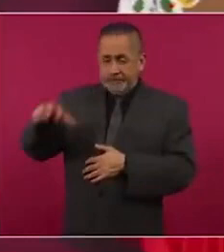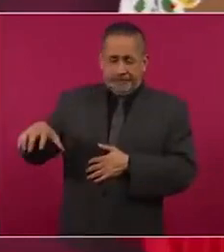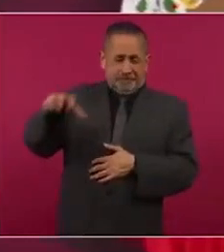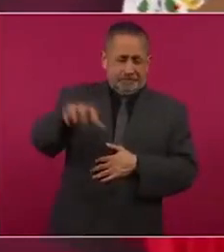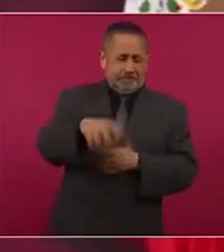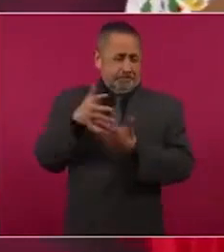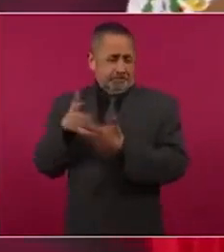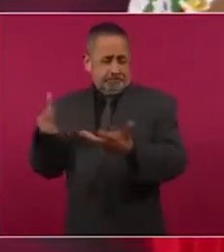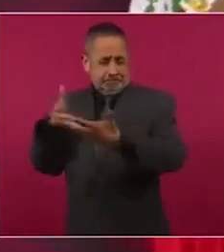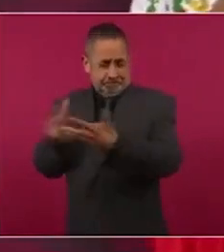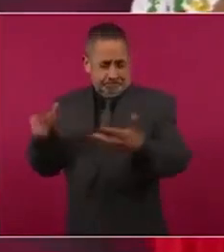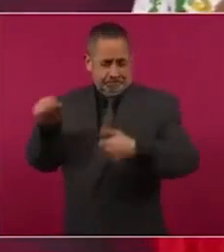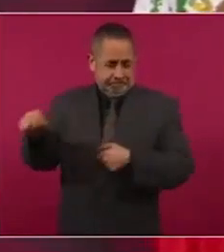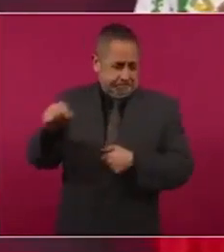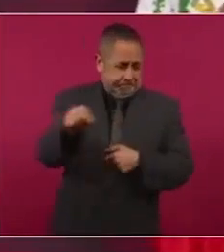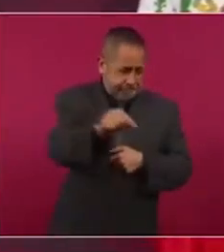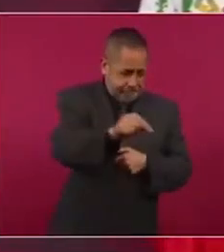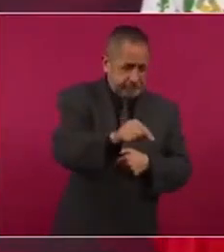ser